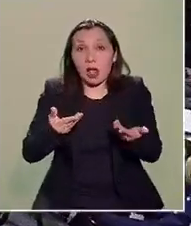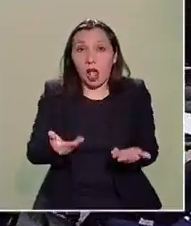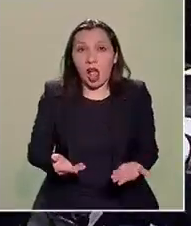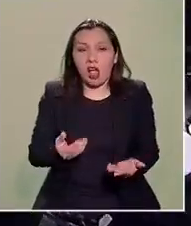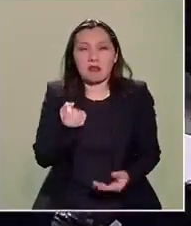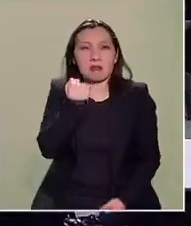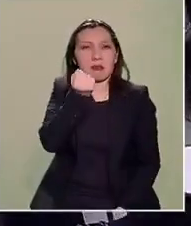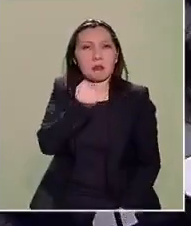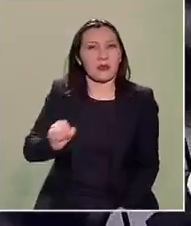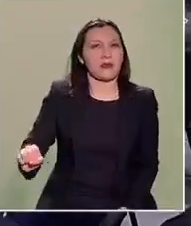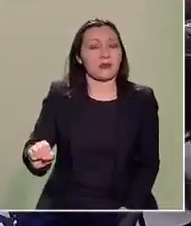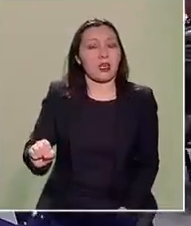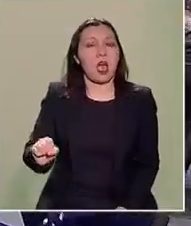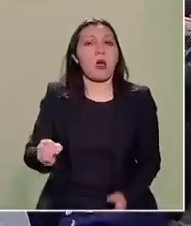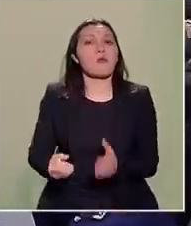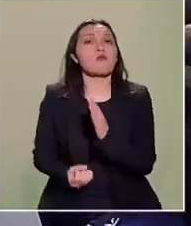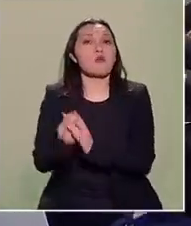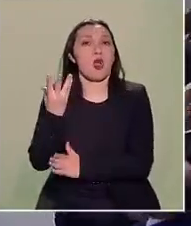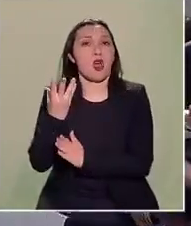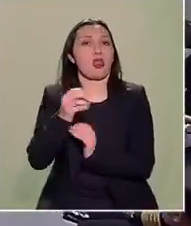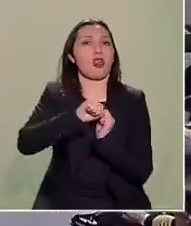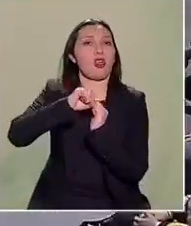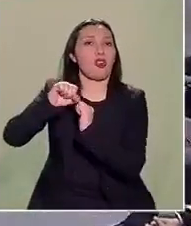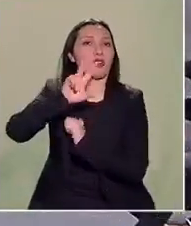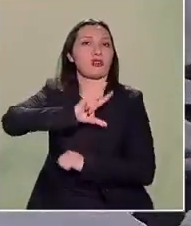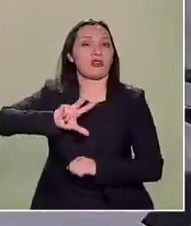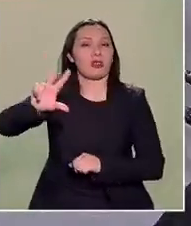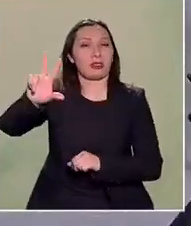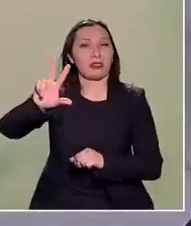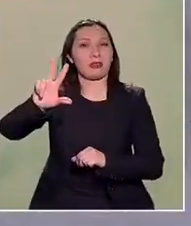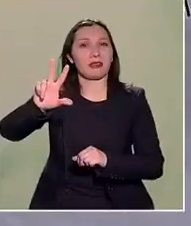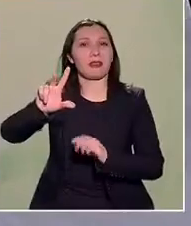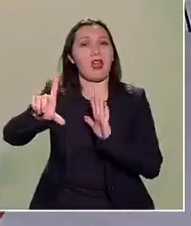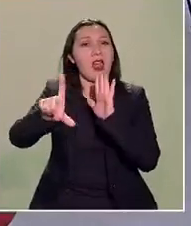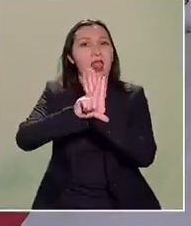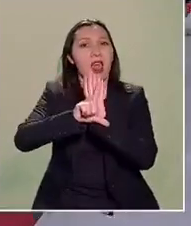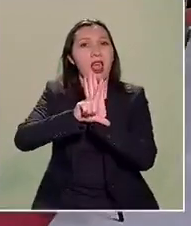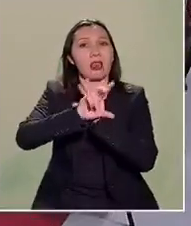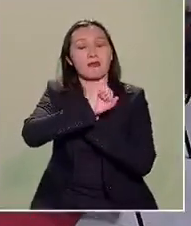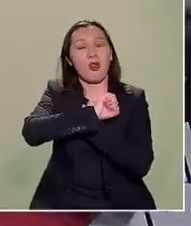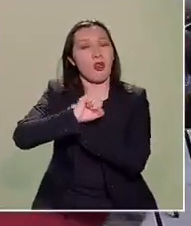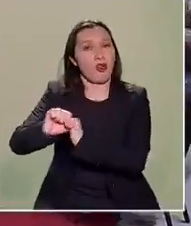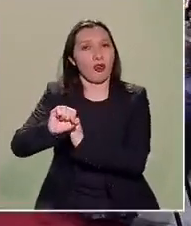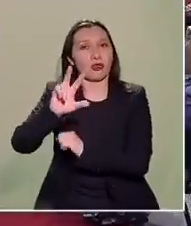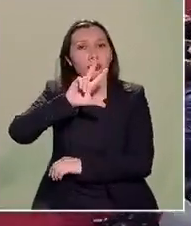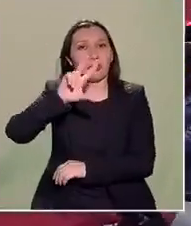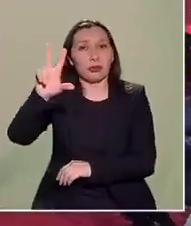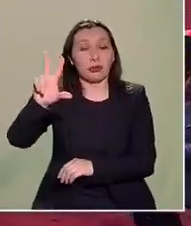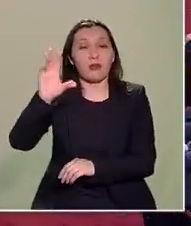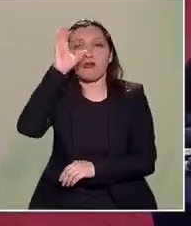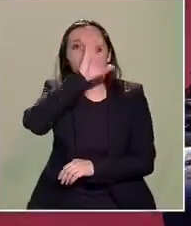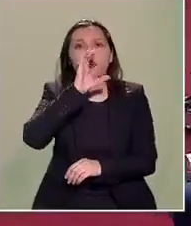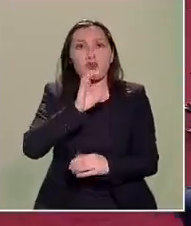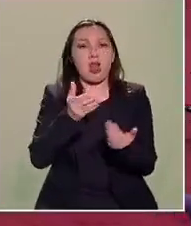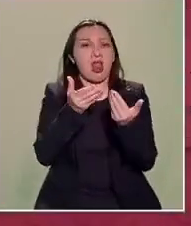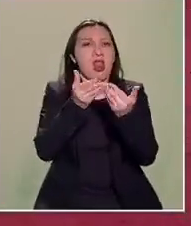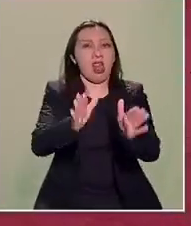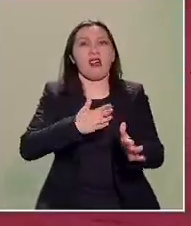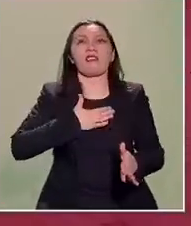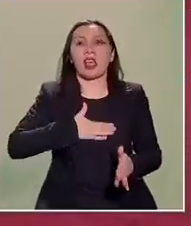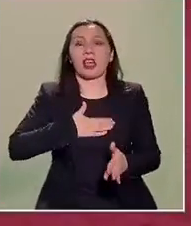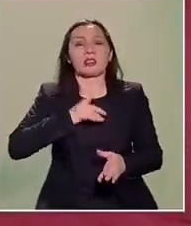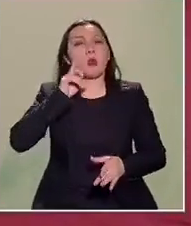de rebelión moderna contra dios y contra la ley de dios la búsqueda de una libertad